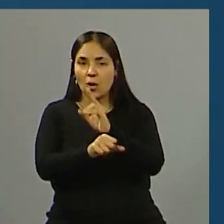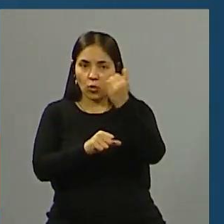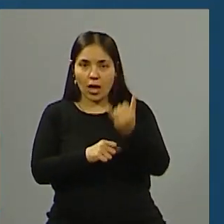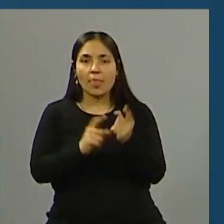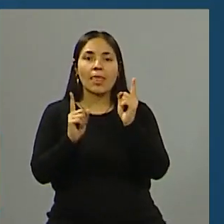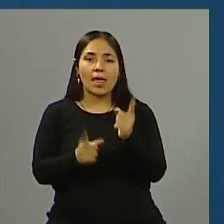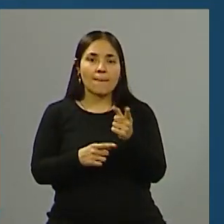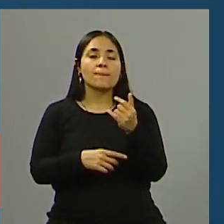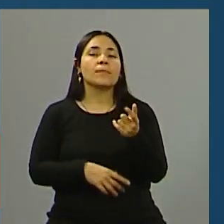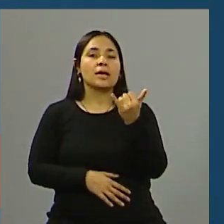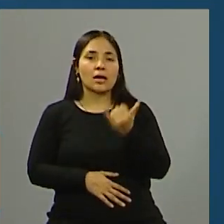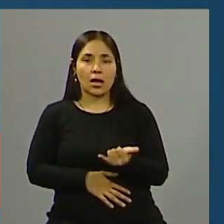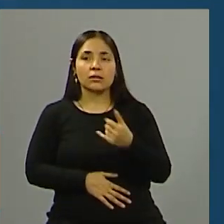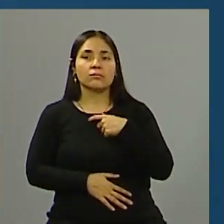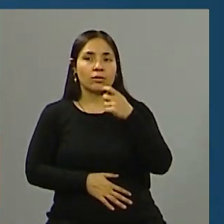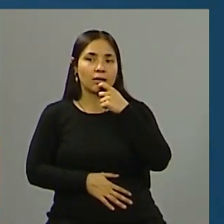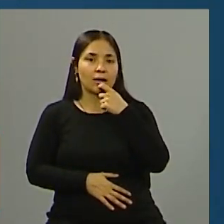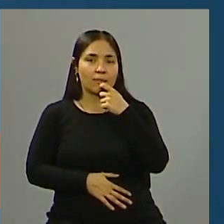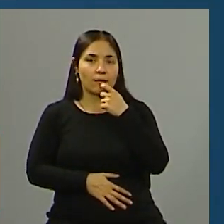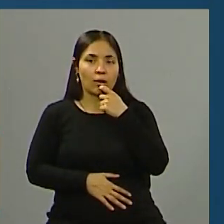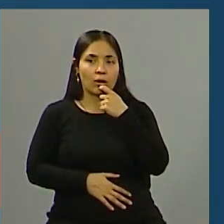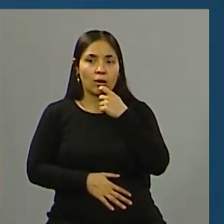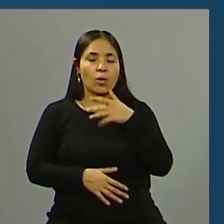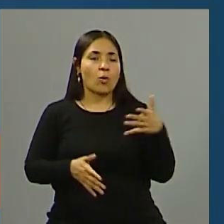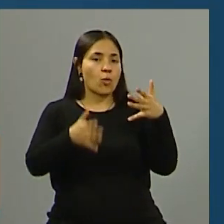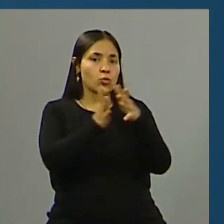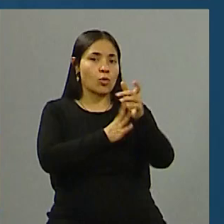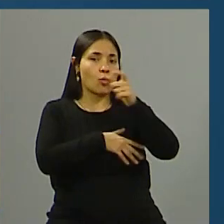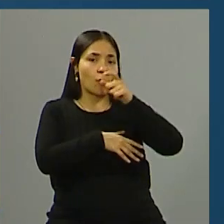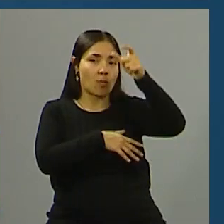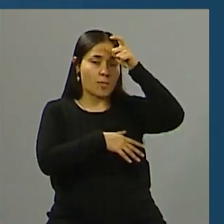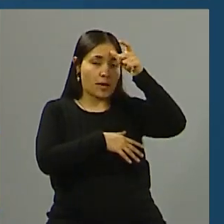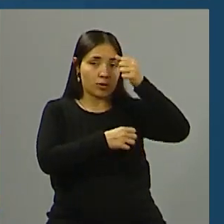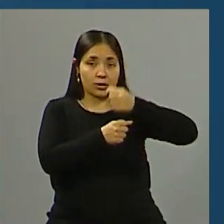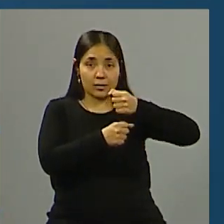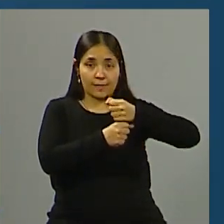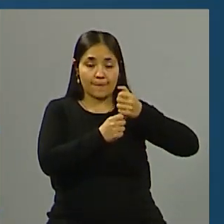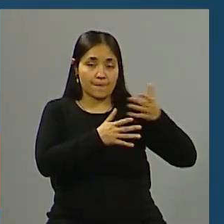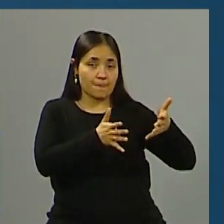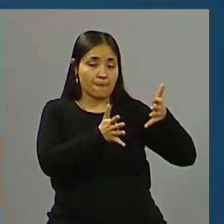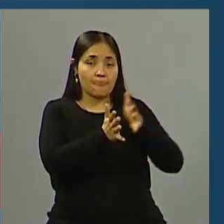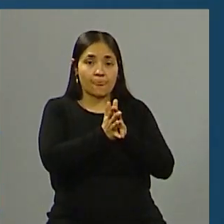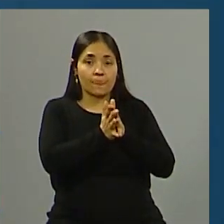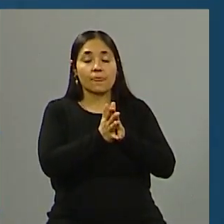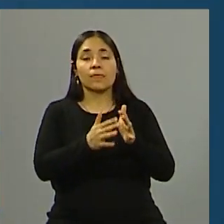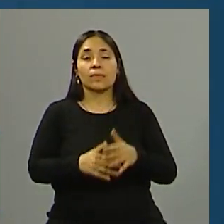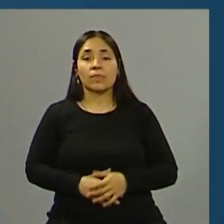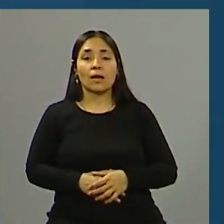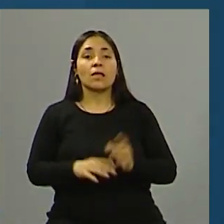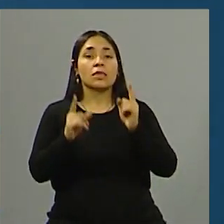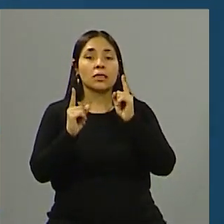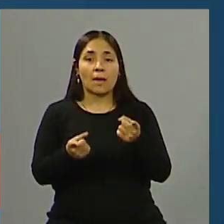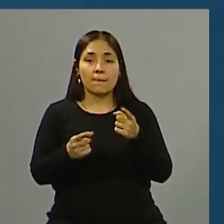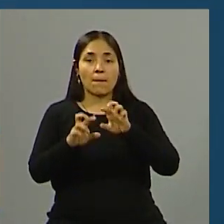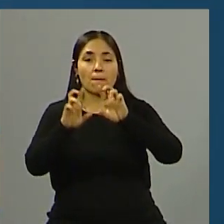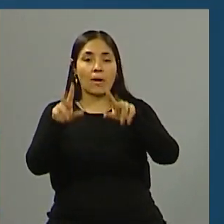plan de contingencia con todos los cuarteles de bomberos de la traza y un plan